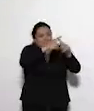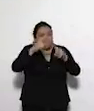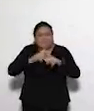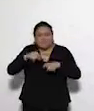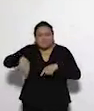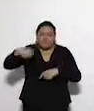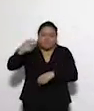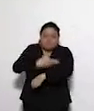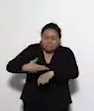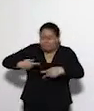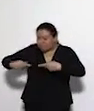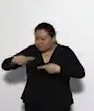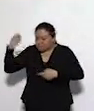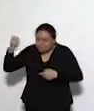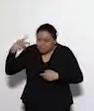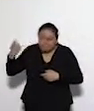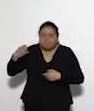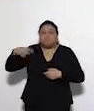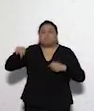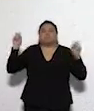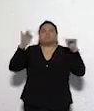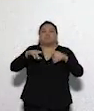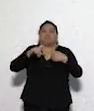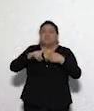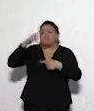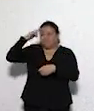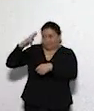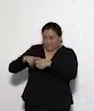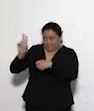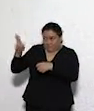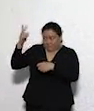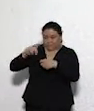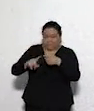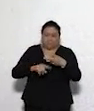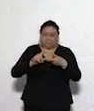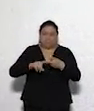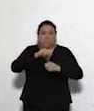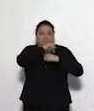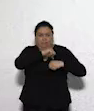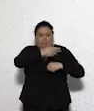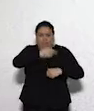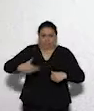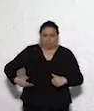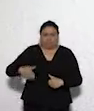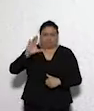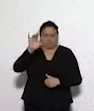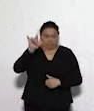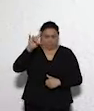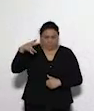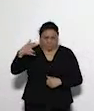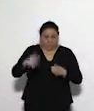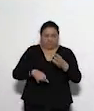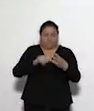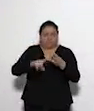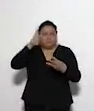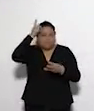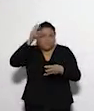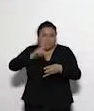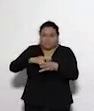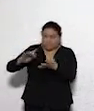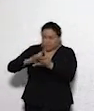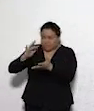este foro, a nuestro rector, al presidente de la Comisión Nacional de los Derechos Humanos, a los directores y